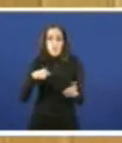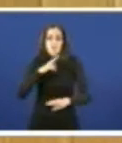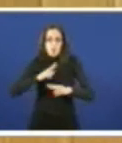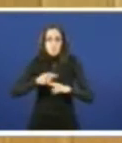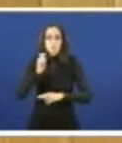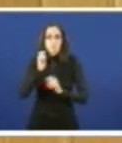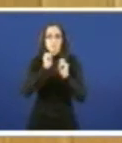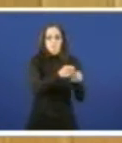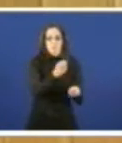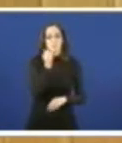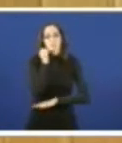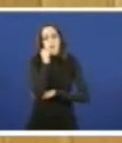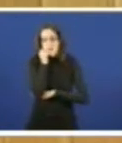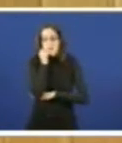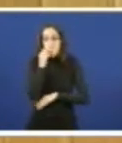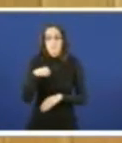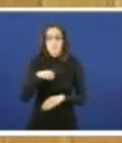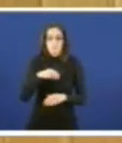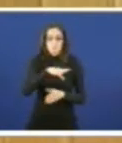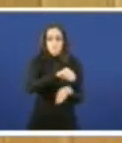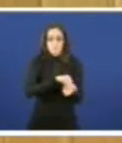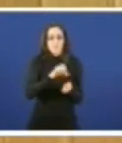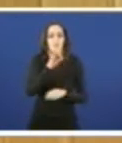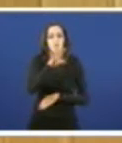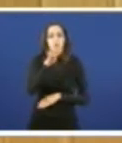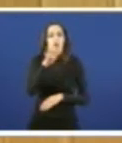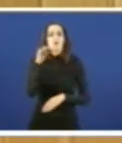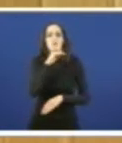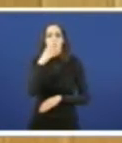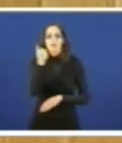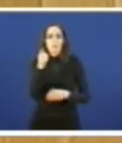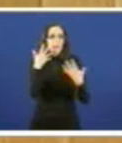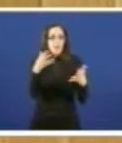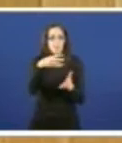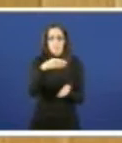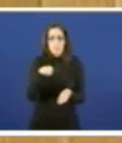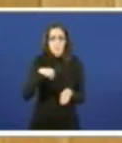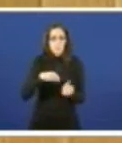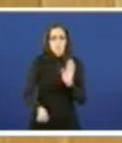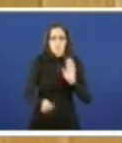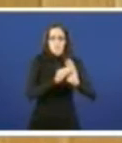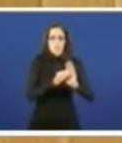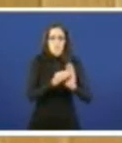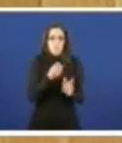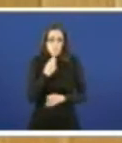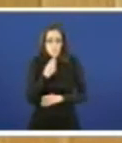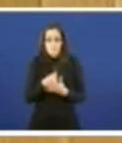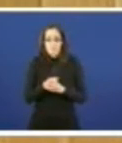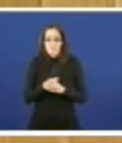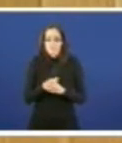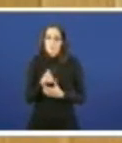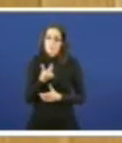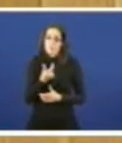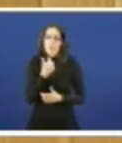de Sesións do 14 de outubro de 2010, sexa simplemente un despiste. É certo que sí que hai